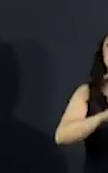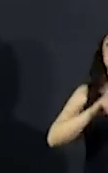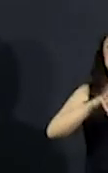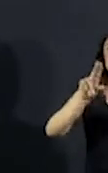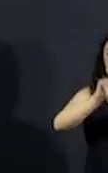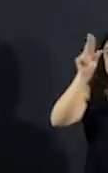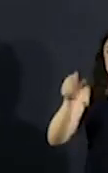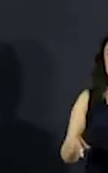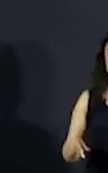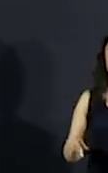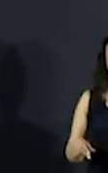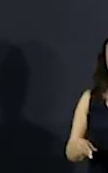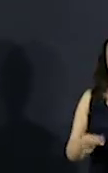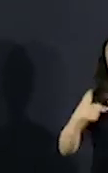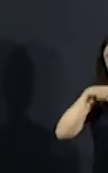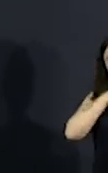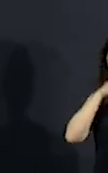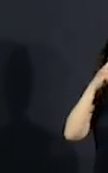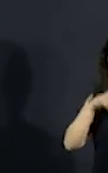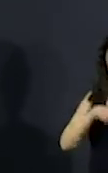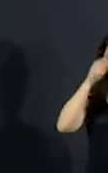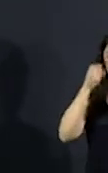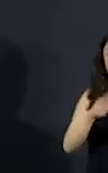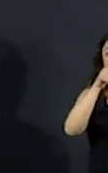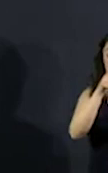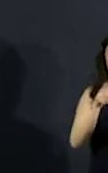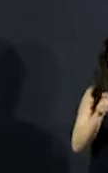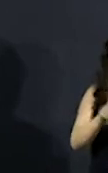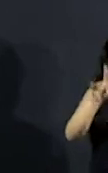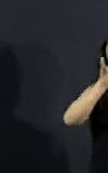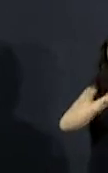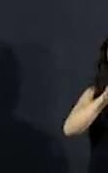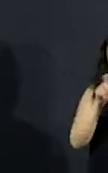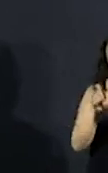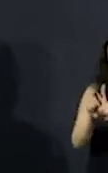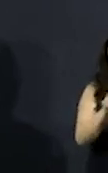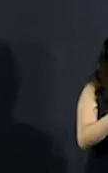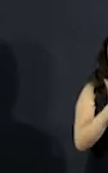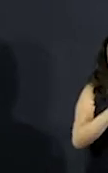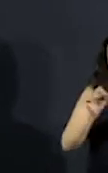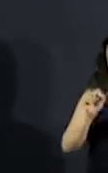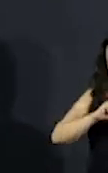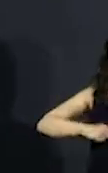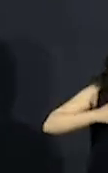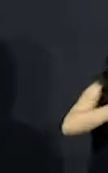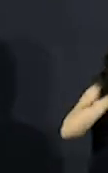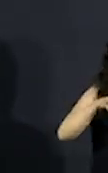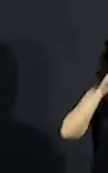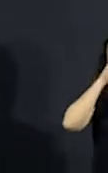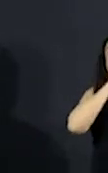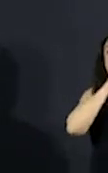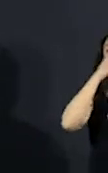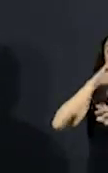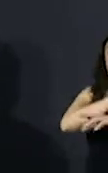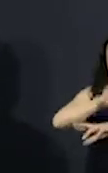San Marcos garantizamos una feria segura con la estrategia blindaje Aguascalientes y la